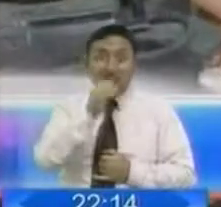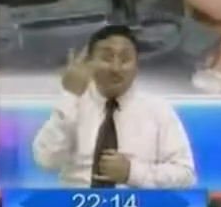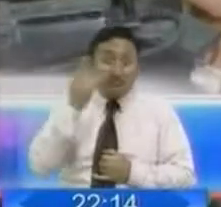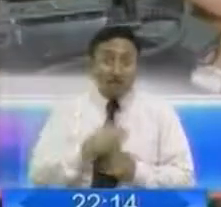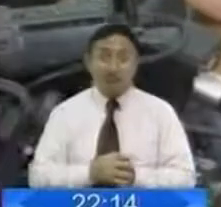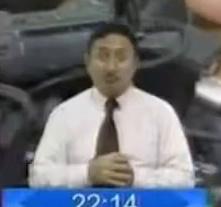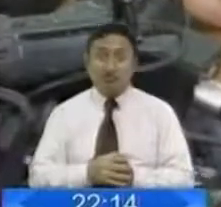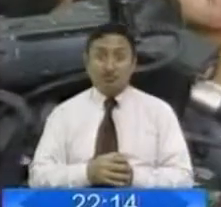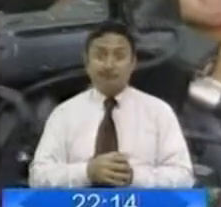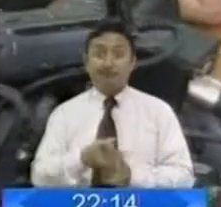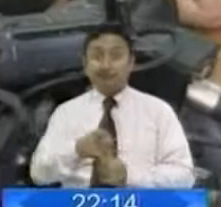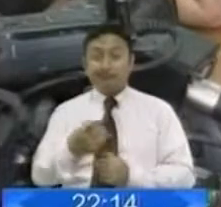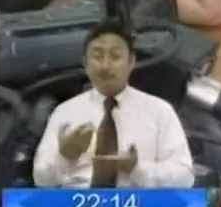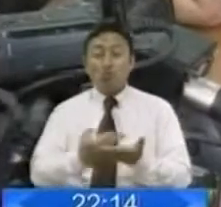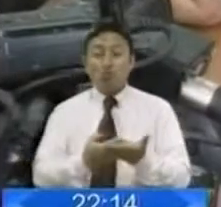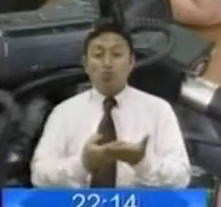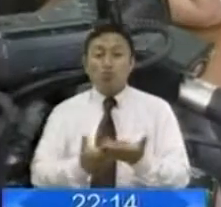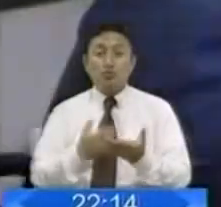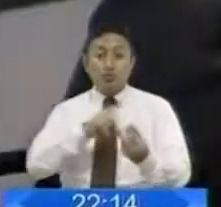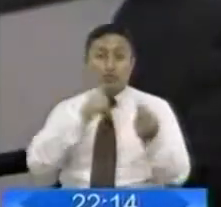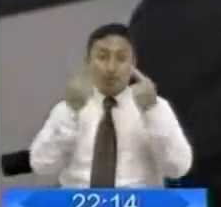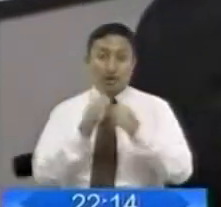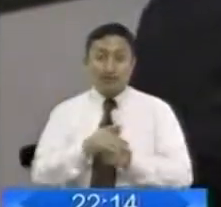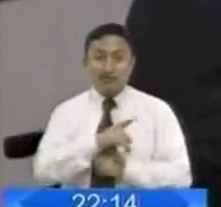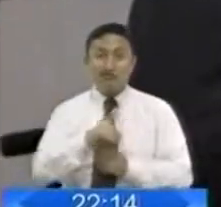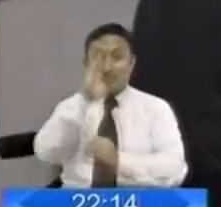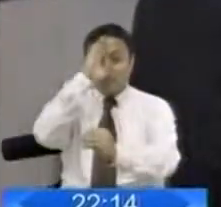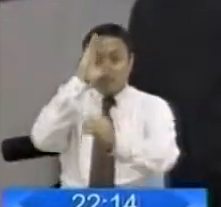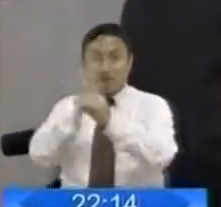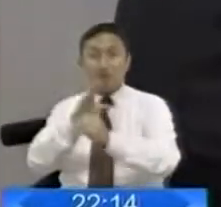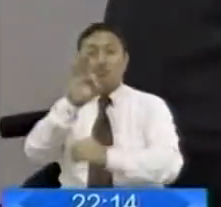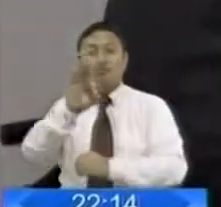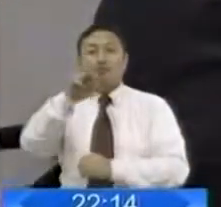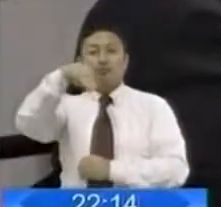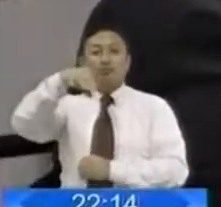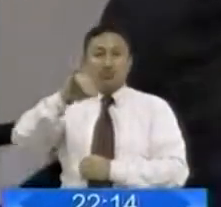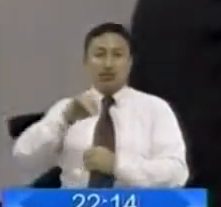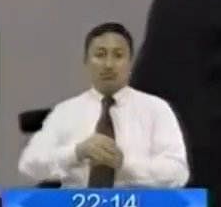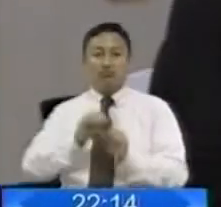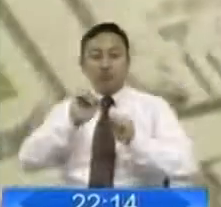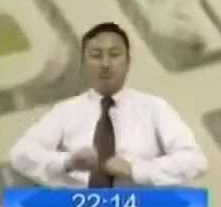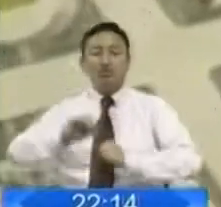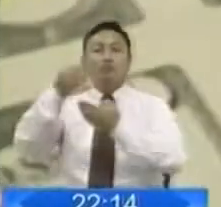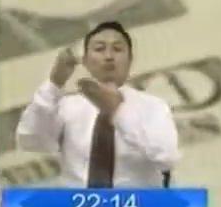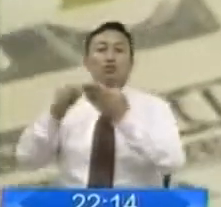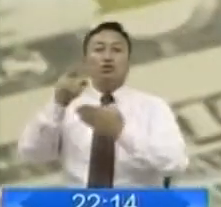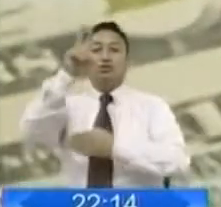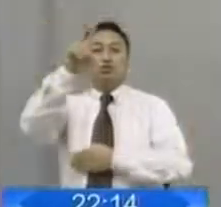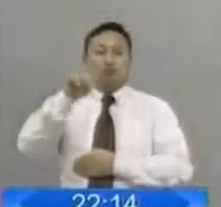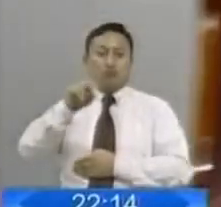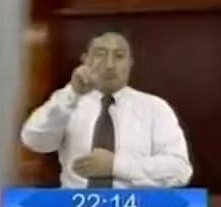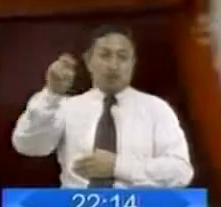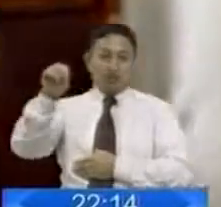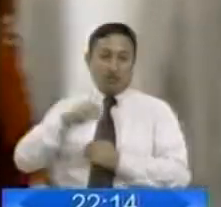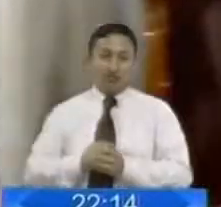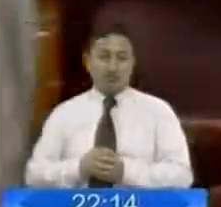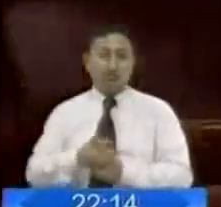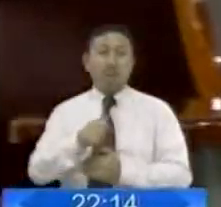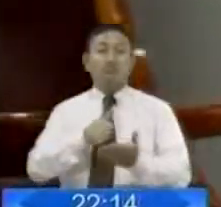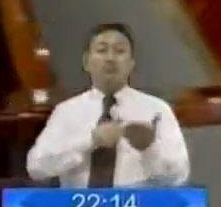La premura de tratar las reformas no solamente tiene que ver con las metas con el FMI, sino también con el presupuesto de 2020, que deberá ser entregado